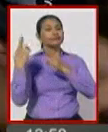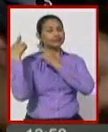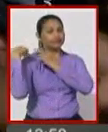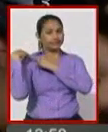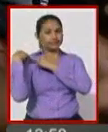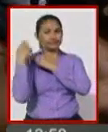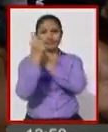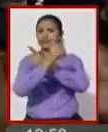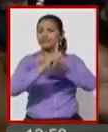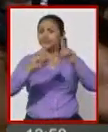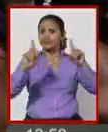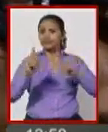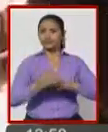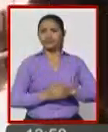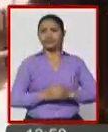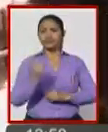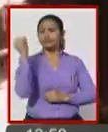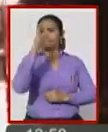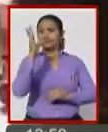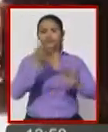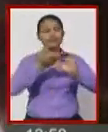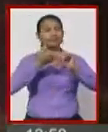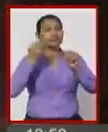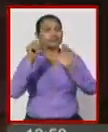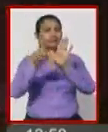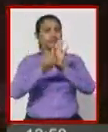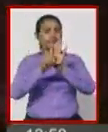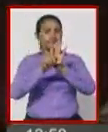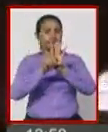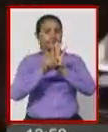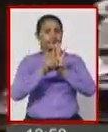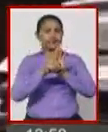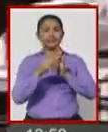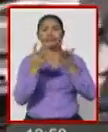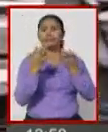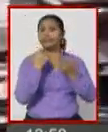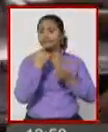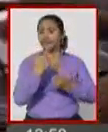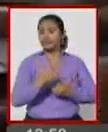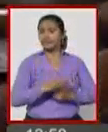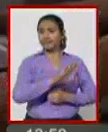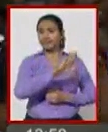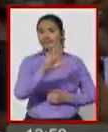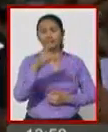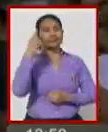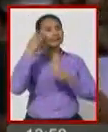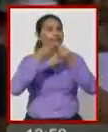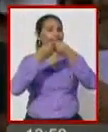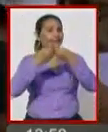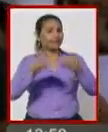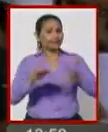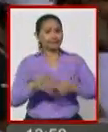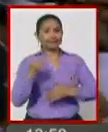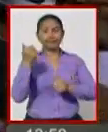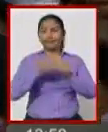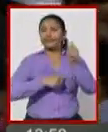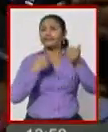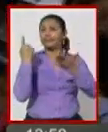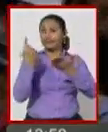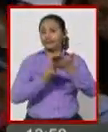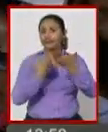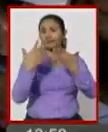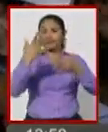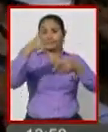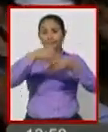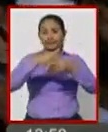responsable, democrático. Nunca me he salido de la ley. Eso es lo que lo tiene perdido. Y cada vez que van a